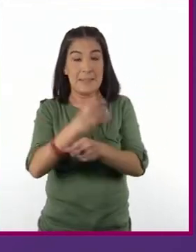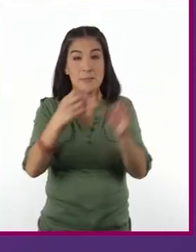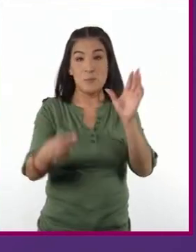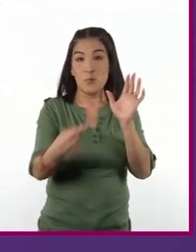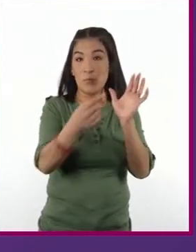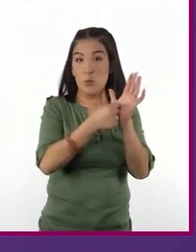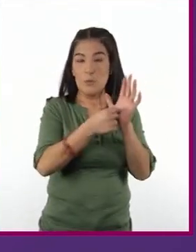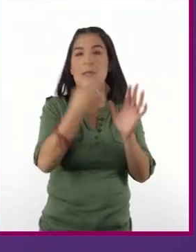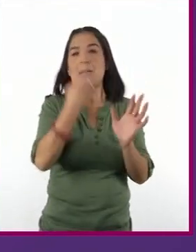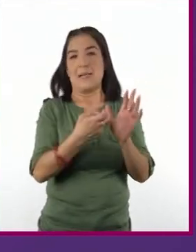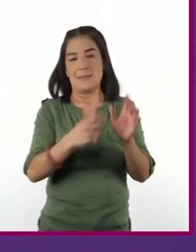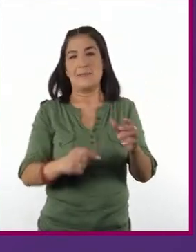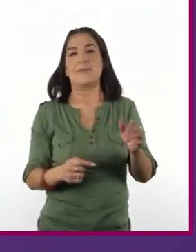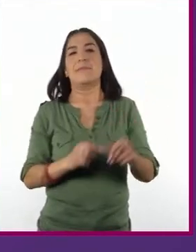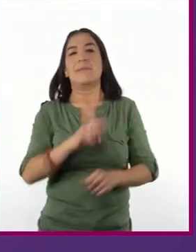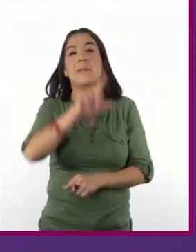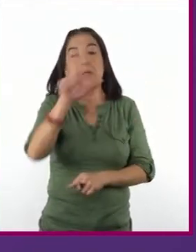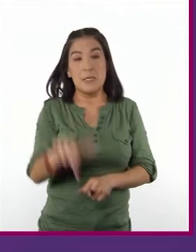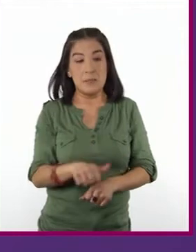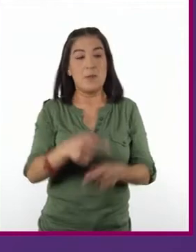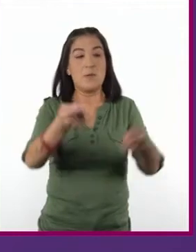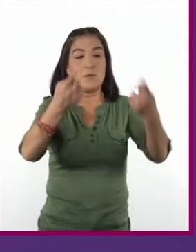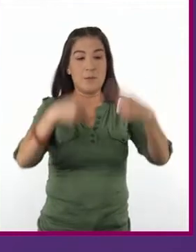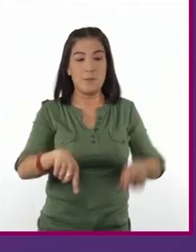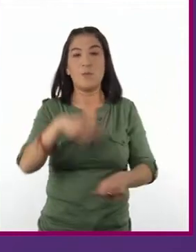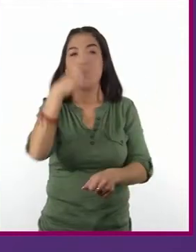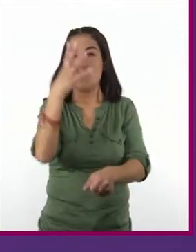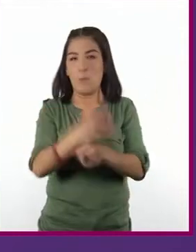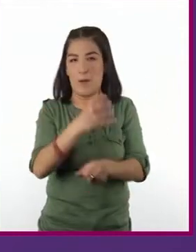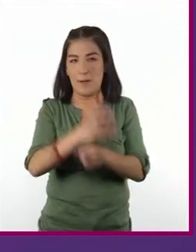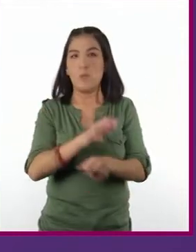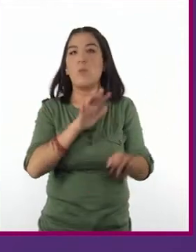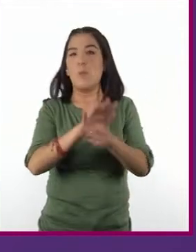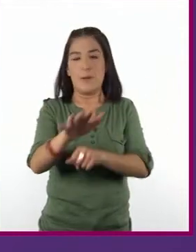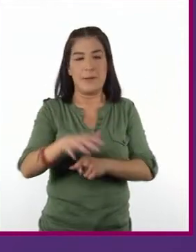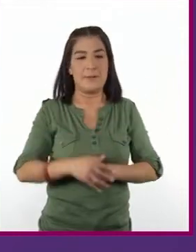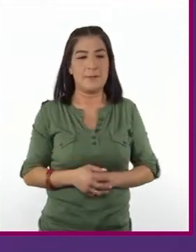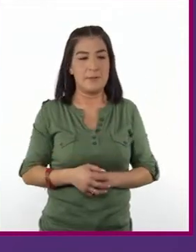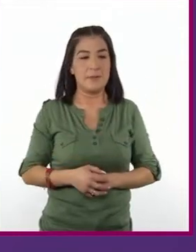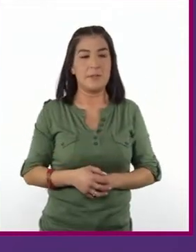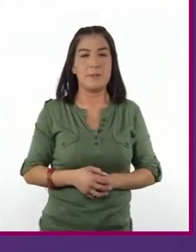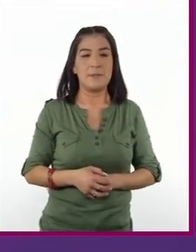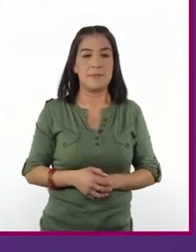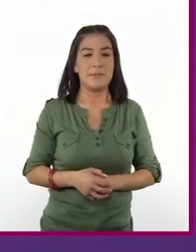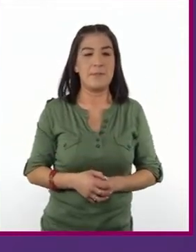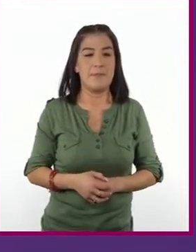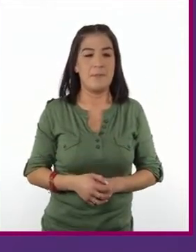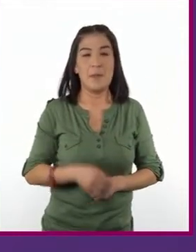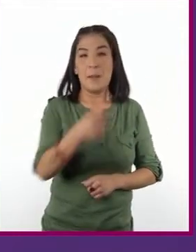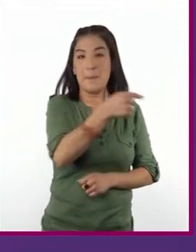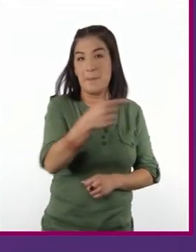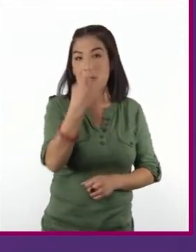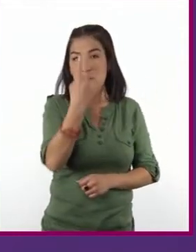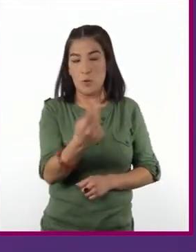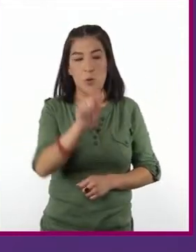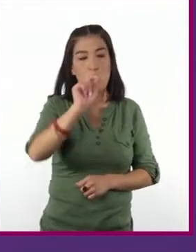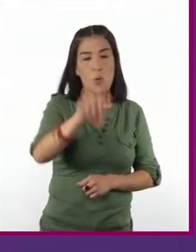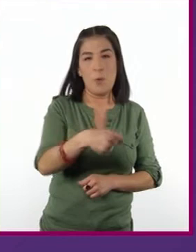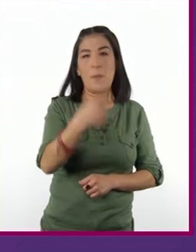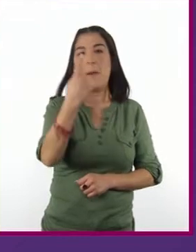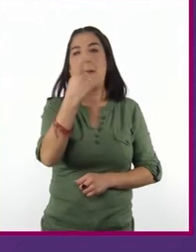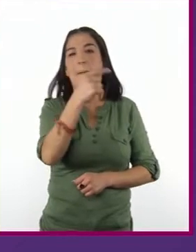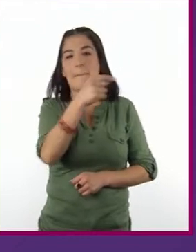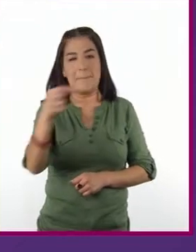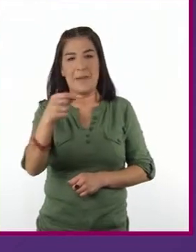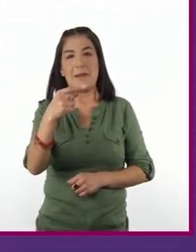gráfica. Ahora vamos a localizar el cuarto punto de la gráfica, con las coordenadas menos 1, menos